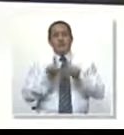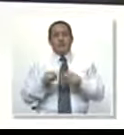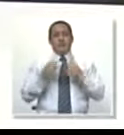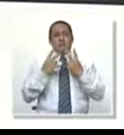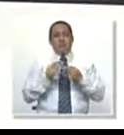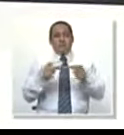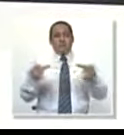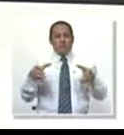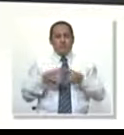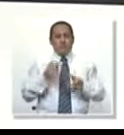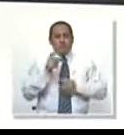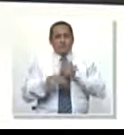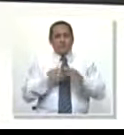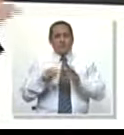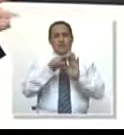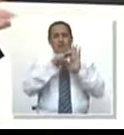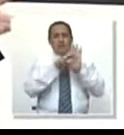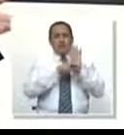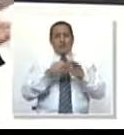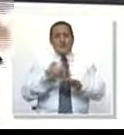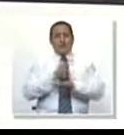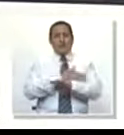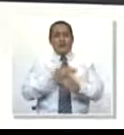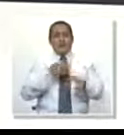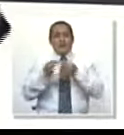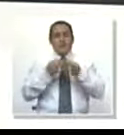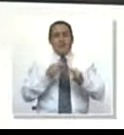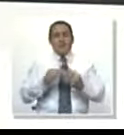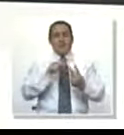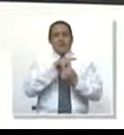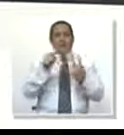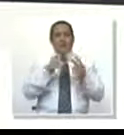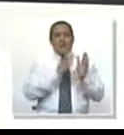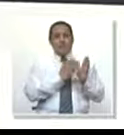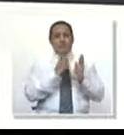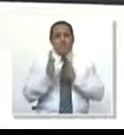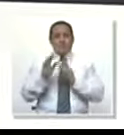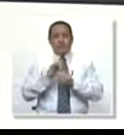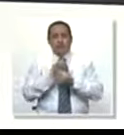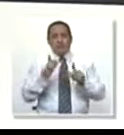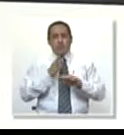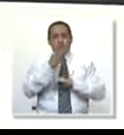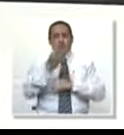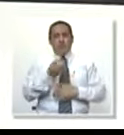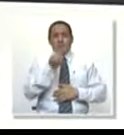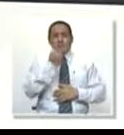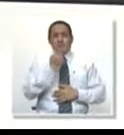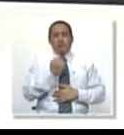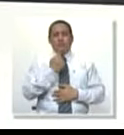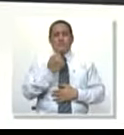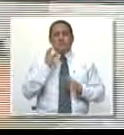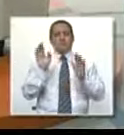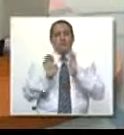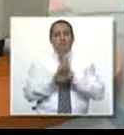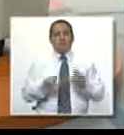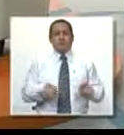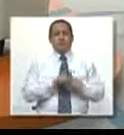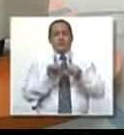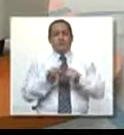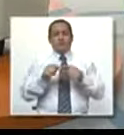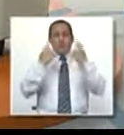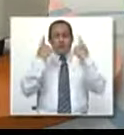hay que decirle a los televidentes que esa Norma que se aplicó dice que cuando las dos partes no van a una audiencia de alimentos se